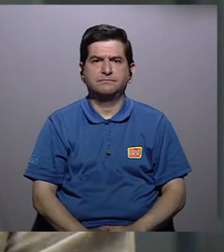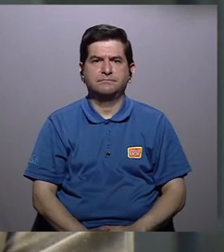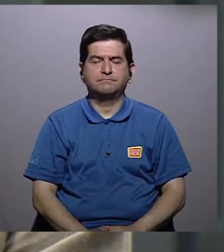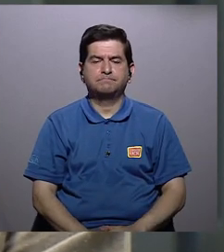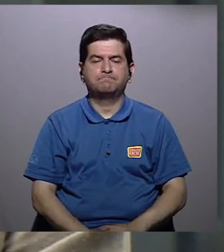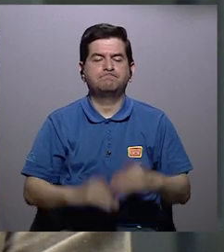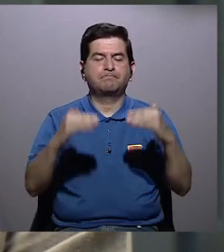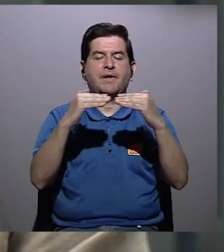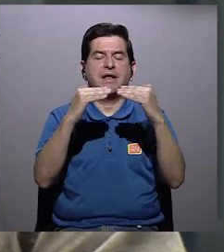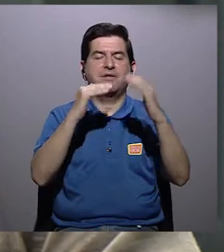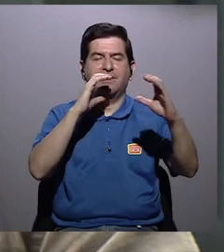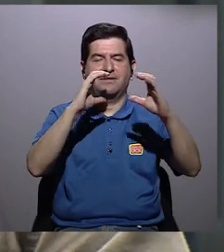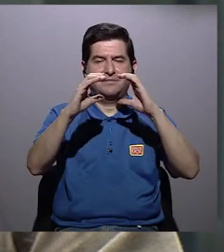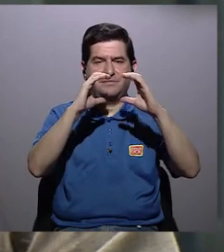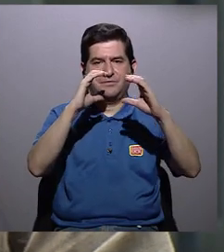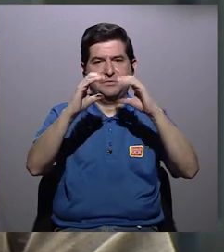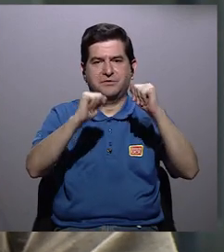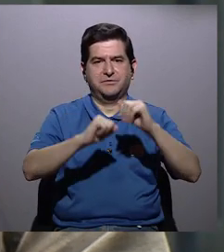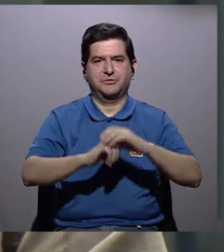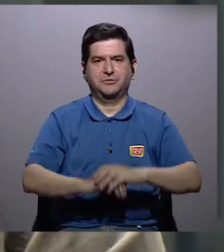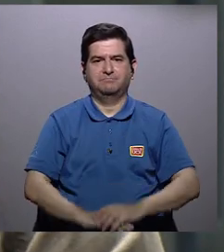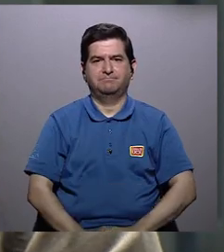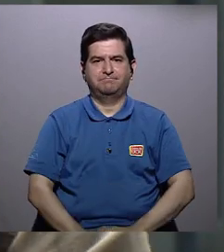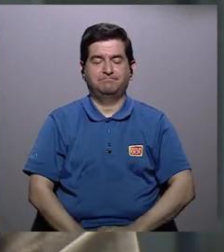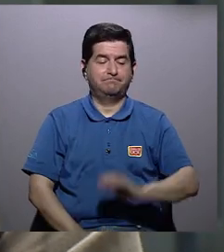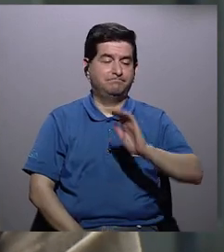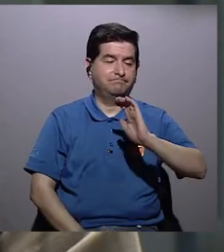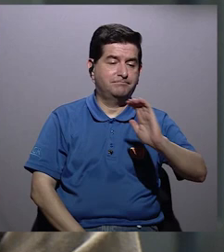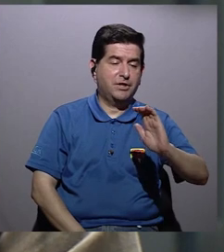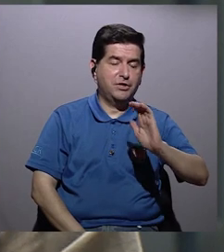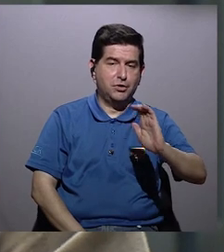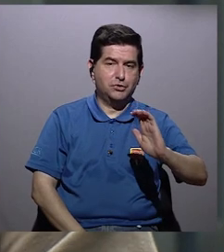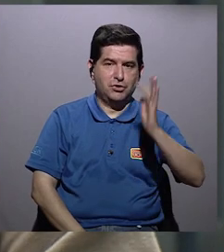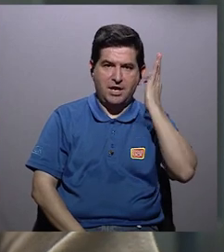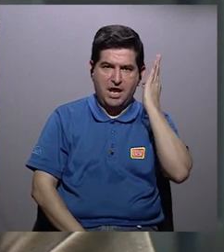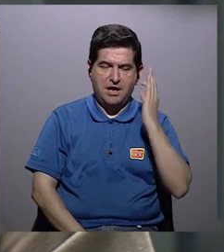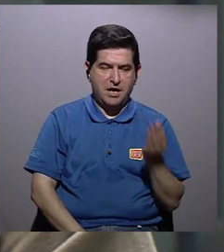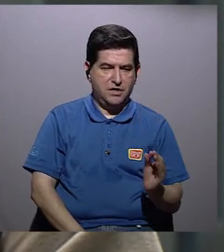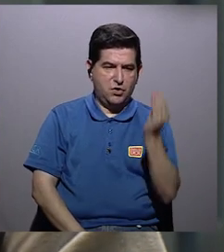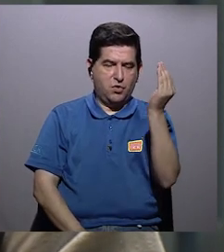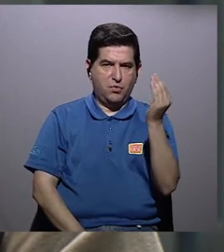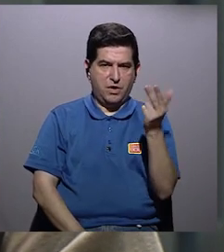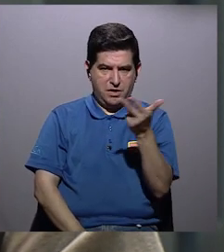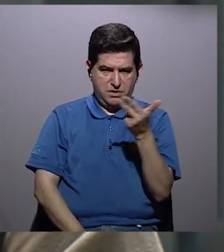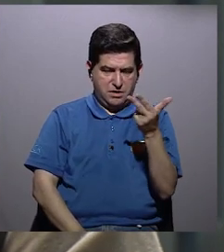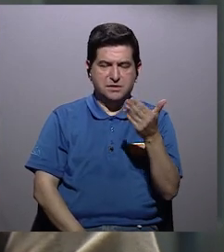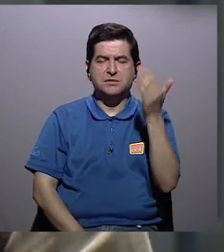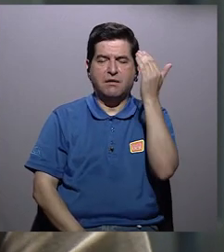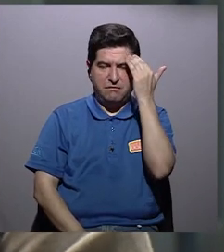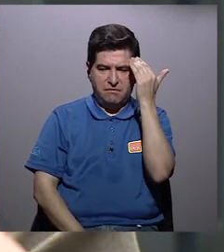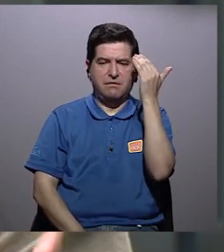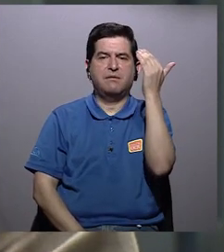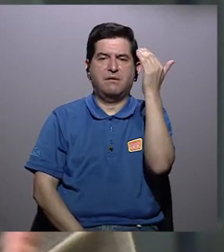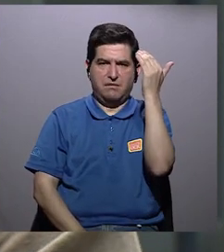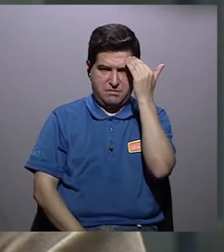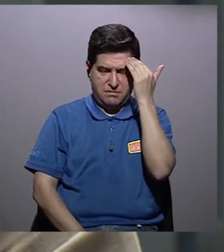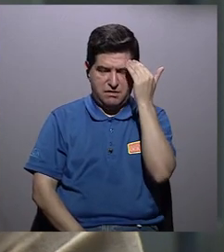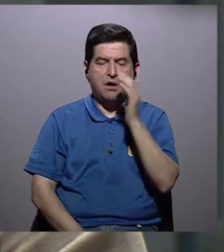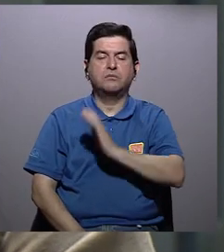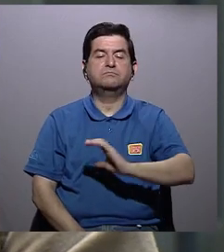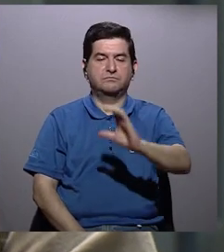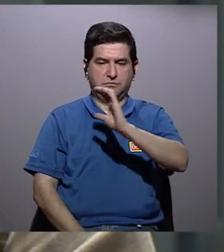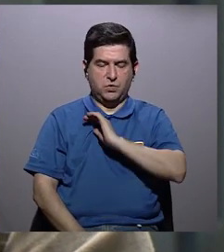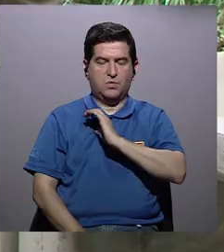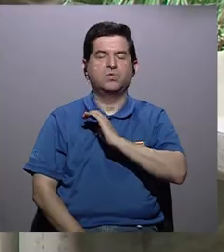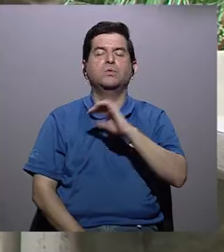el nivel comunicativo. Niños y niñas y adolescentes dicen tener mayor conocimiento sobre cómo